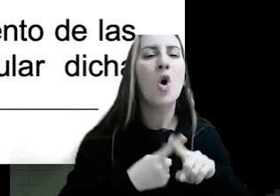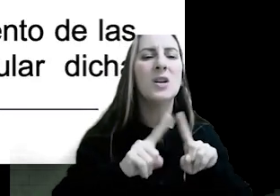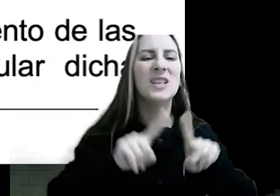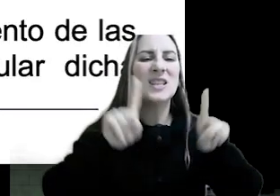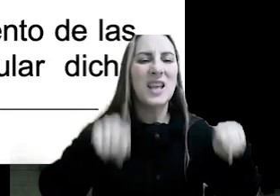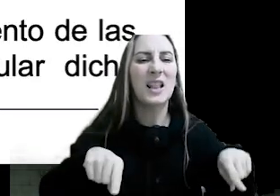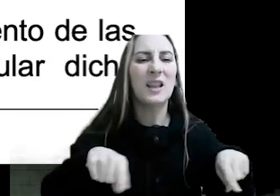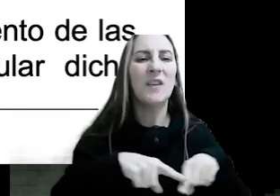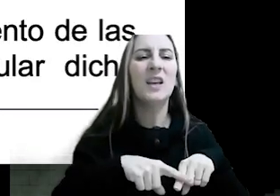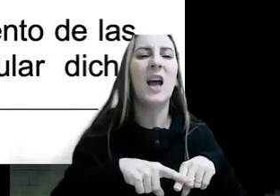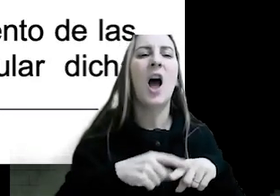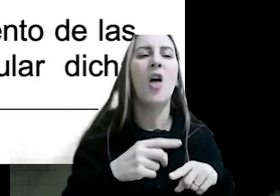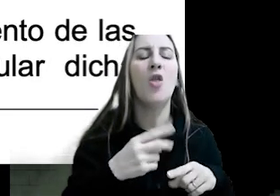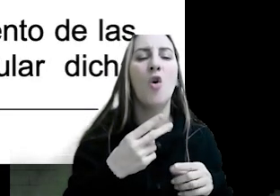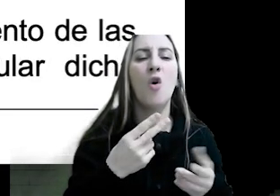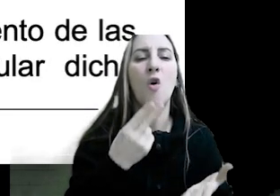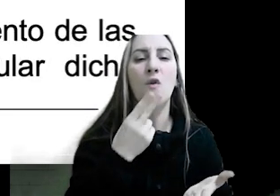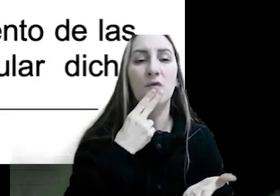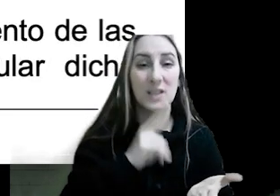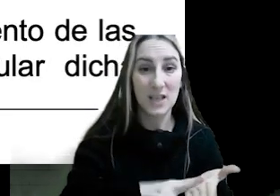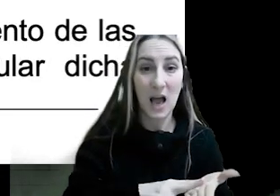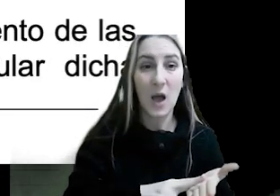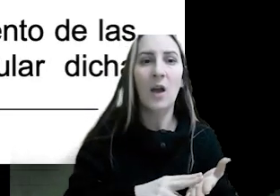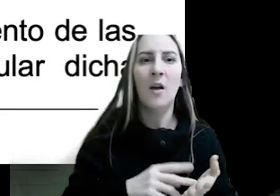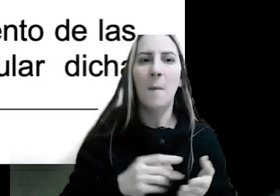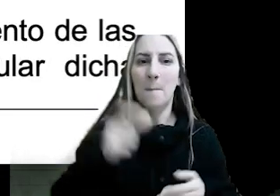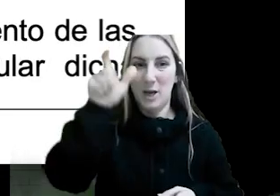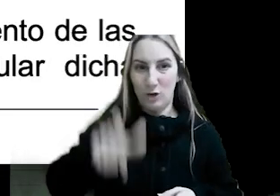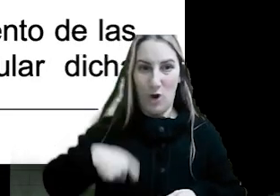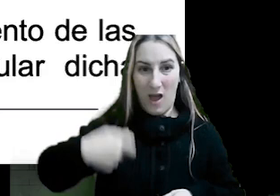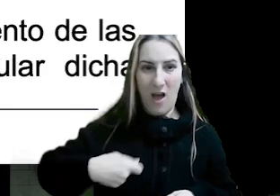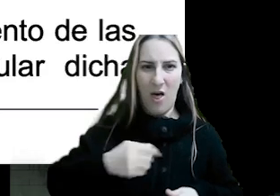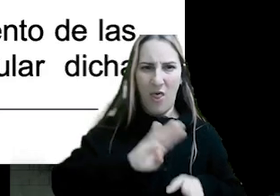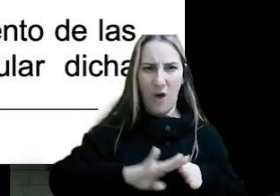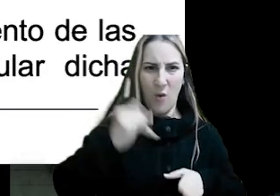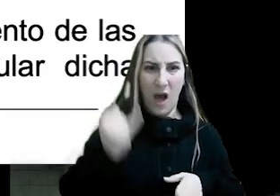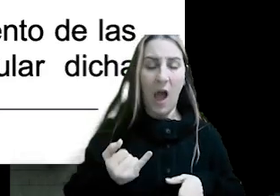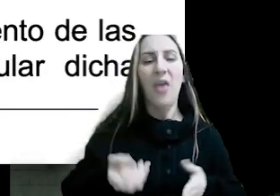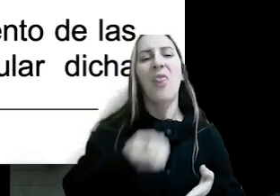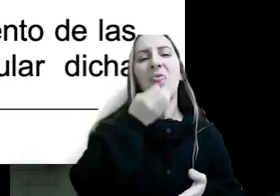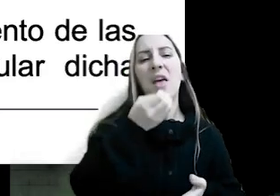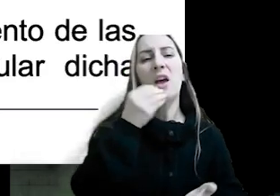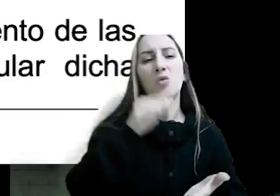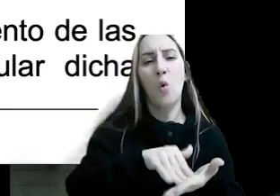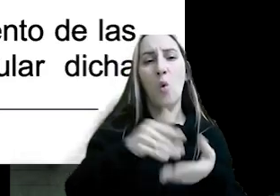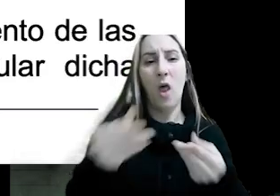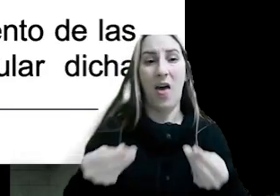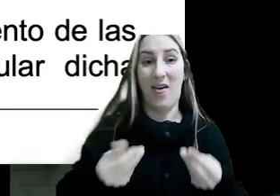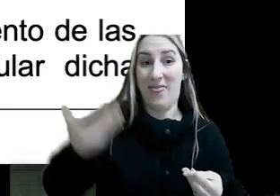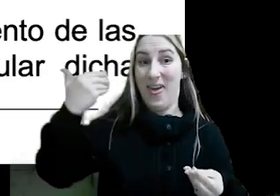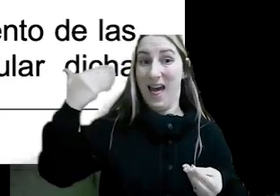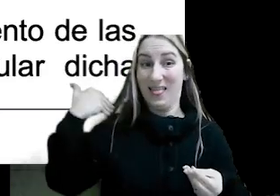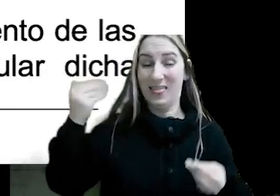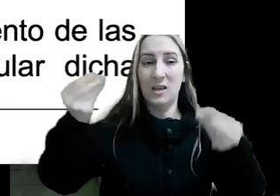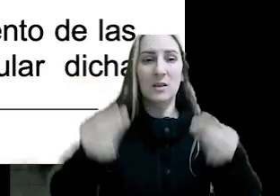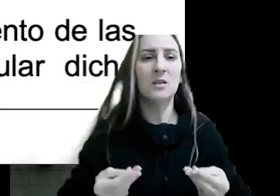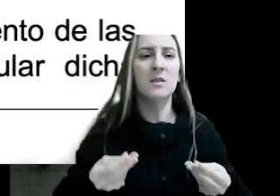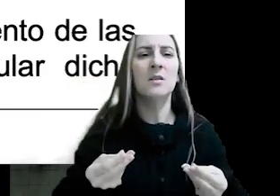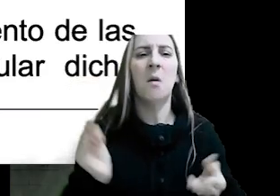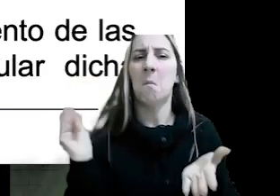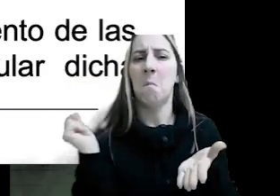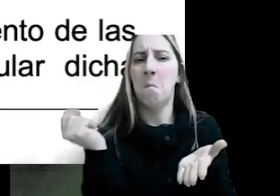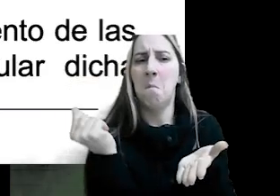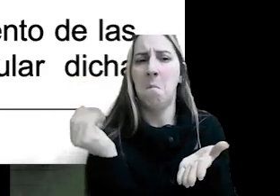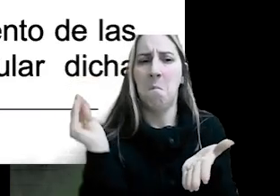para contratar. O sea, el contribuyente vio que tenía deuda, agarró una declaración jurada anterior, le puso un